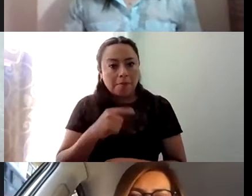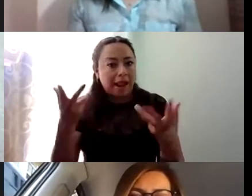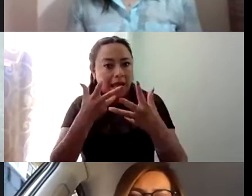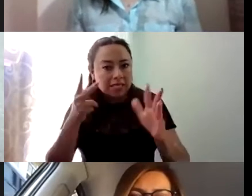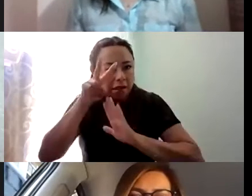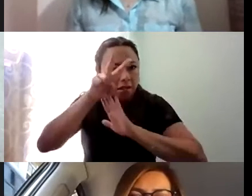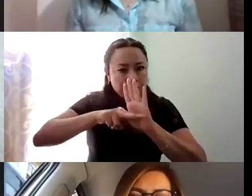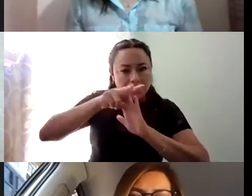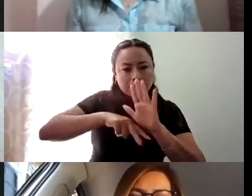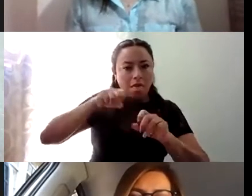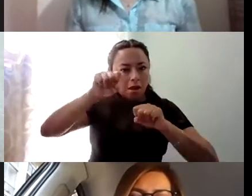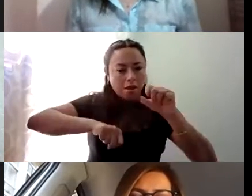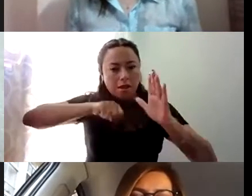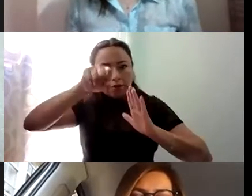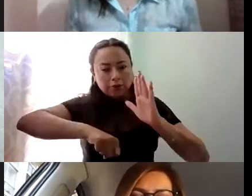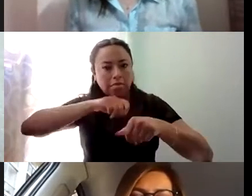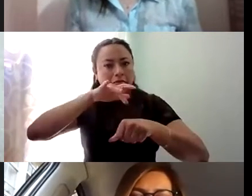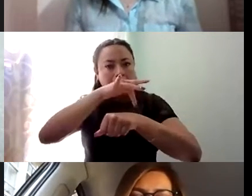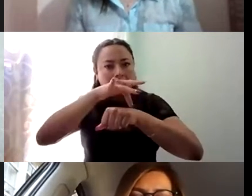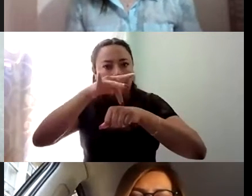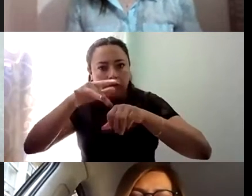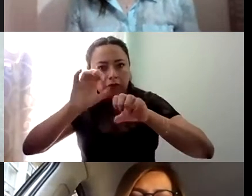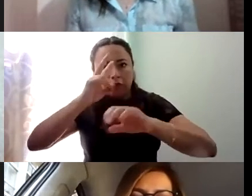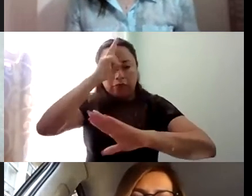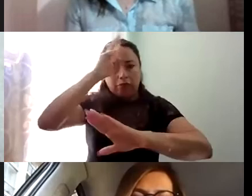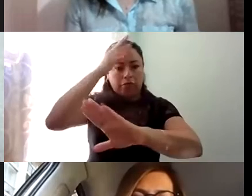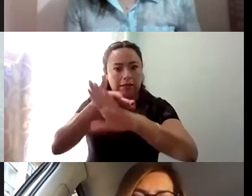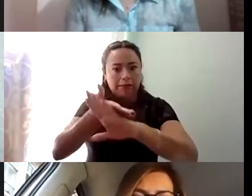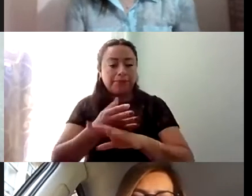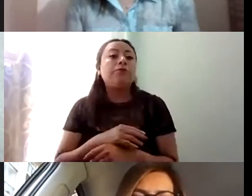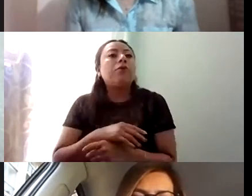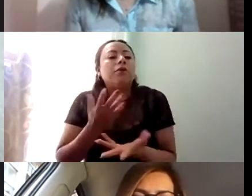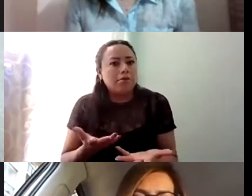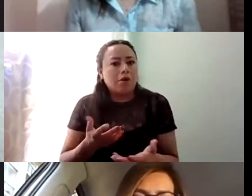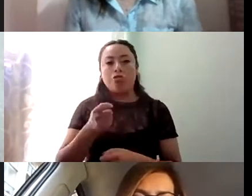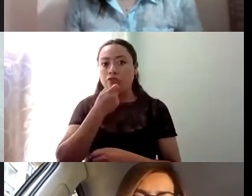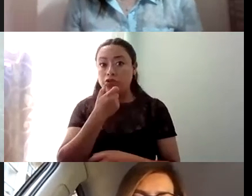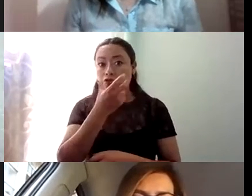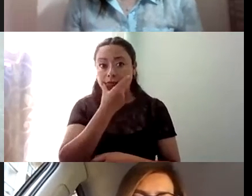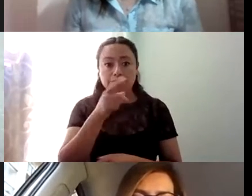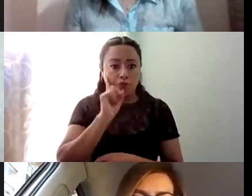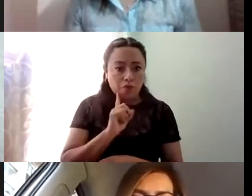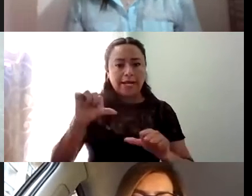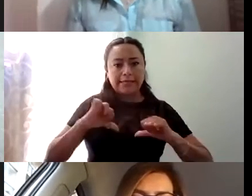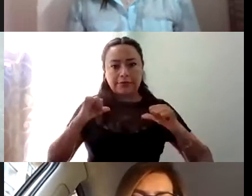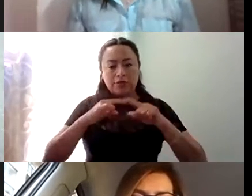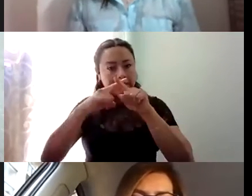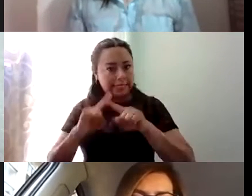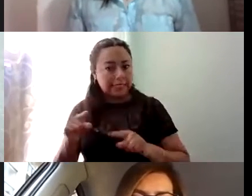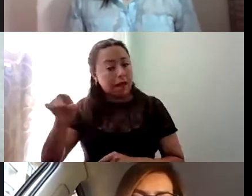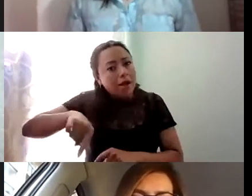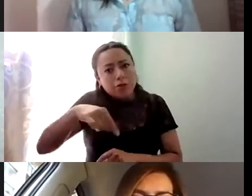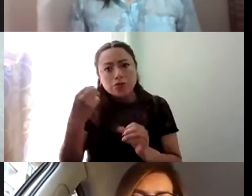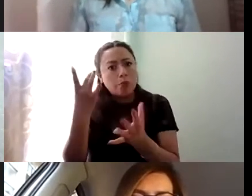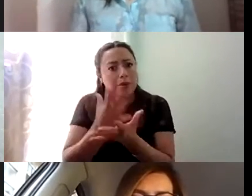videos violentos en plena clase, ¿no? Cuando todos los niños, niñas y adolescentes están en sus horarios de clase. Entonces,